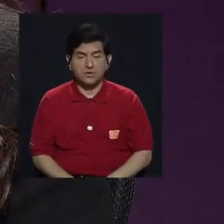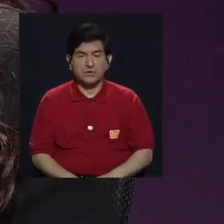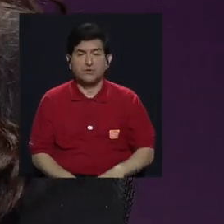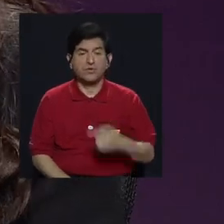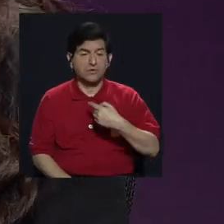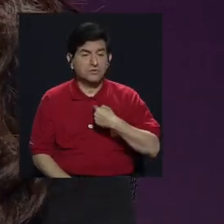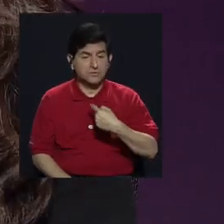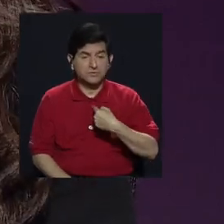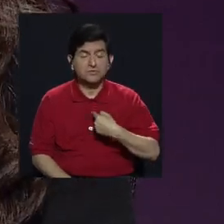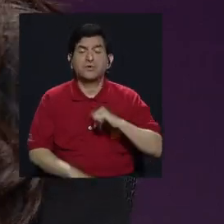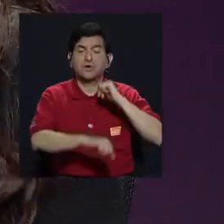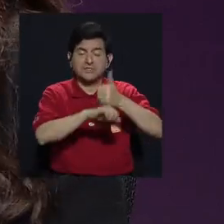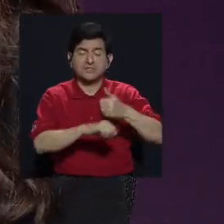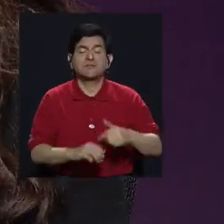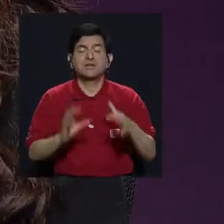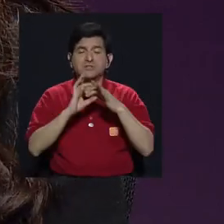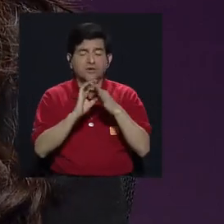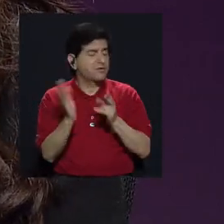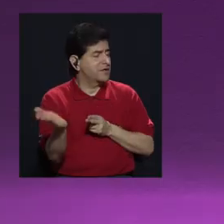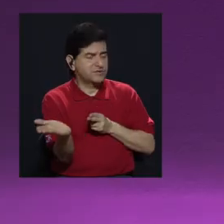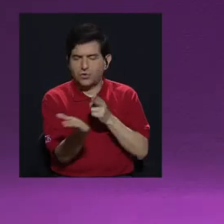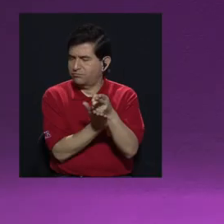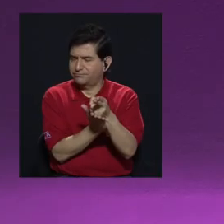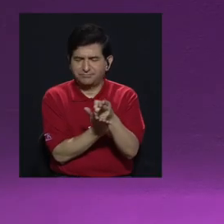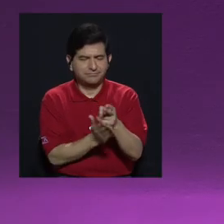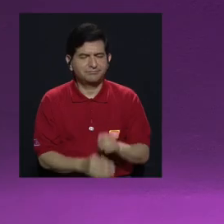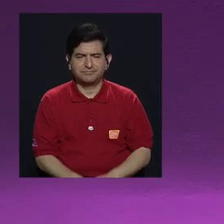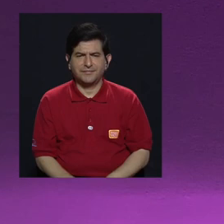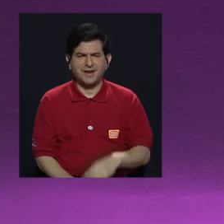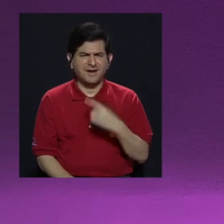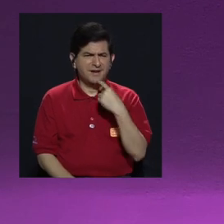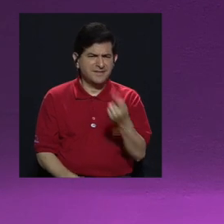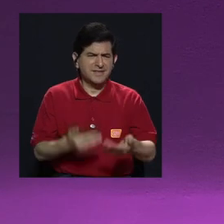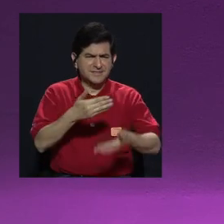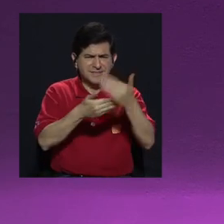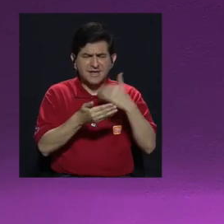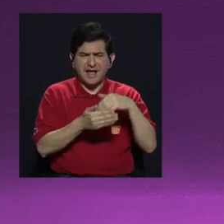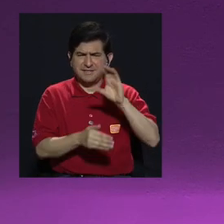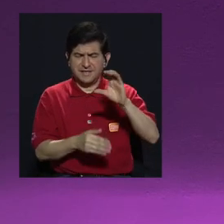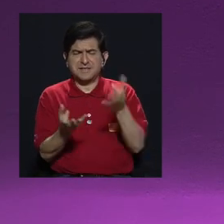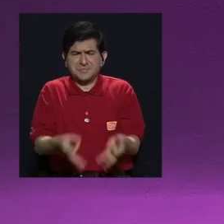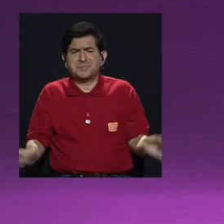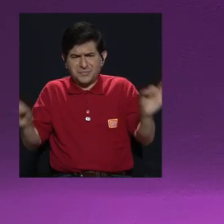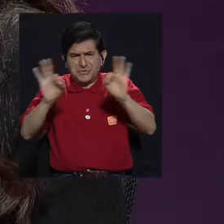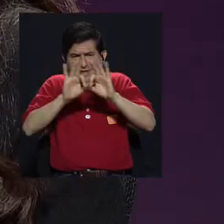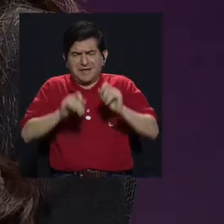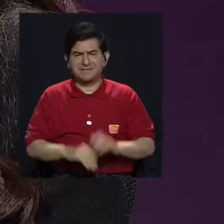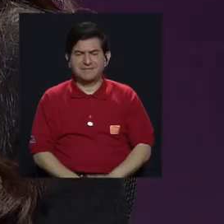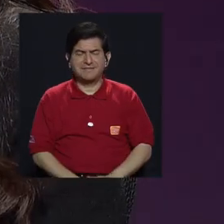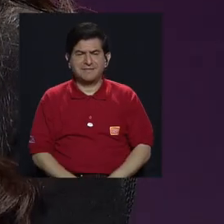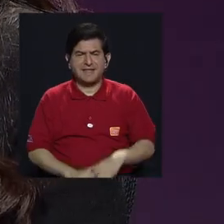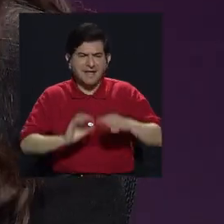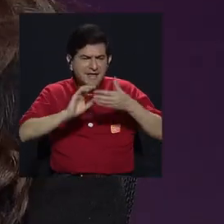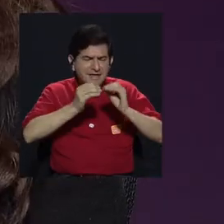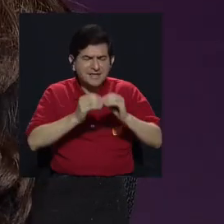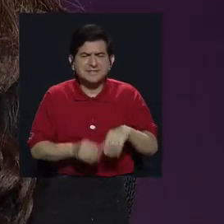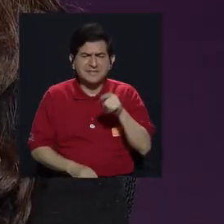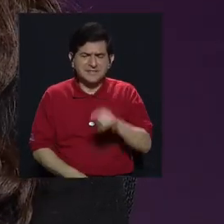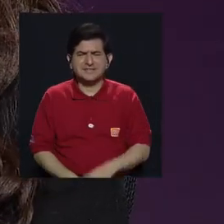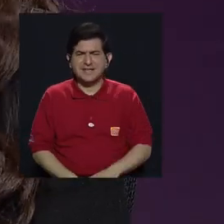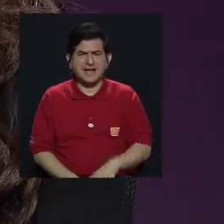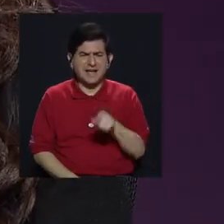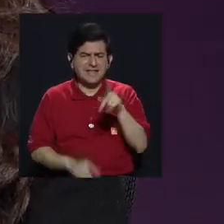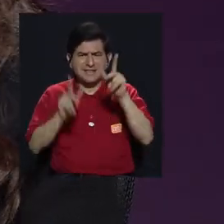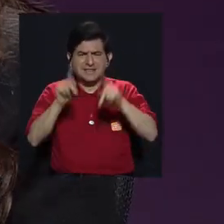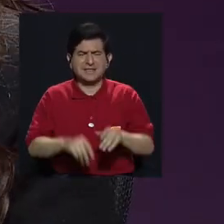entrada estoy estableciendo relaciones deshonestas. Una cosa que decía Cintia ahora, que es muy importante, es el índice de infidelidad, que